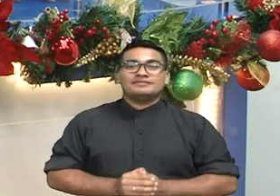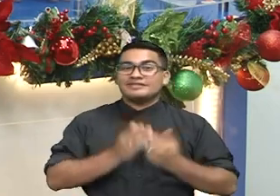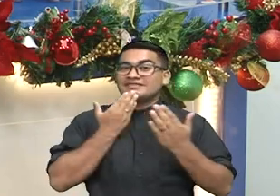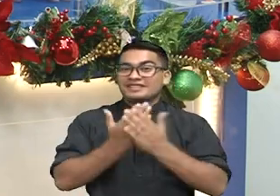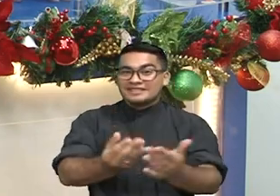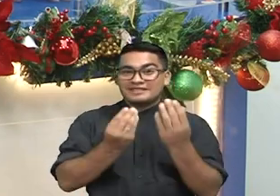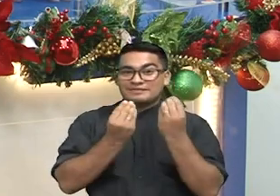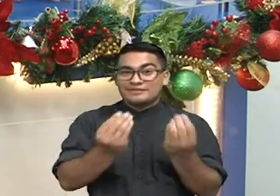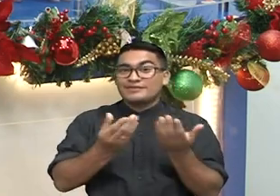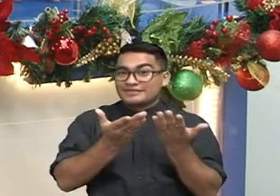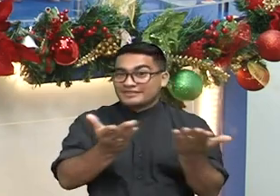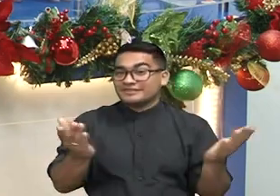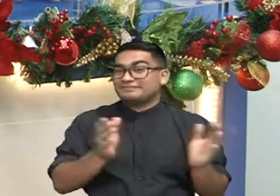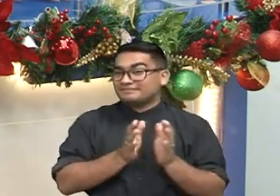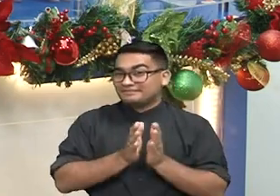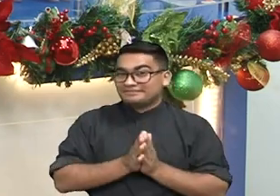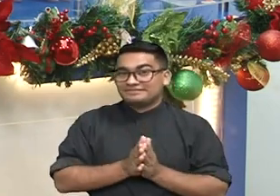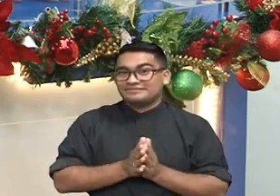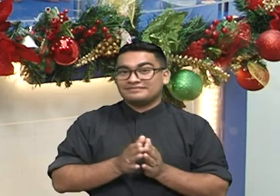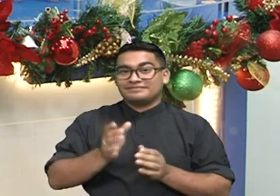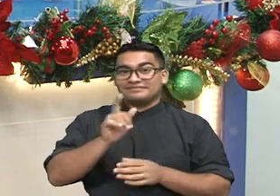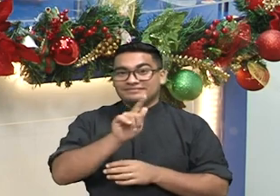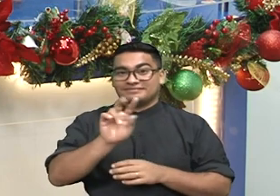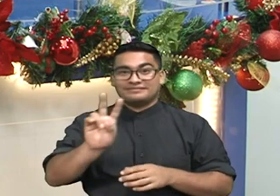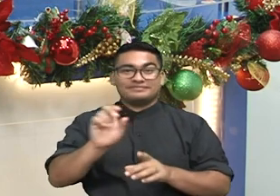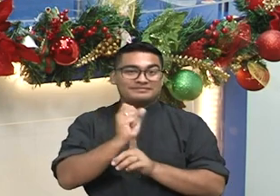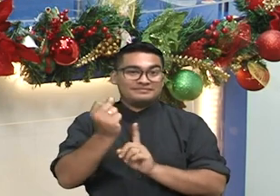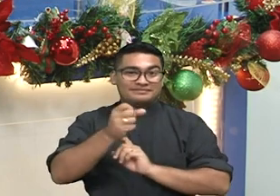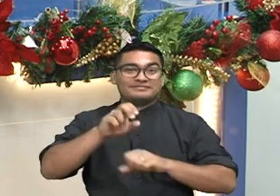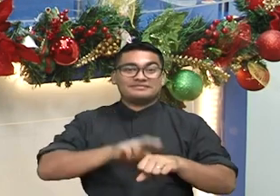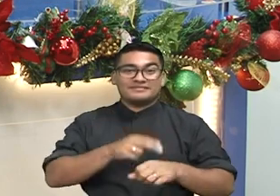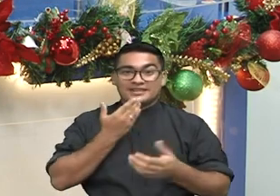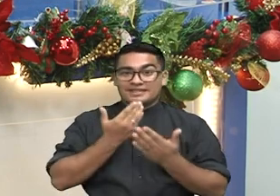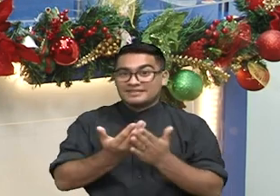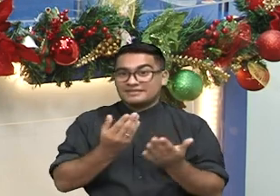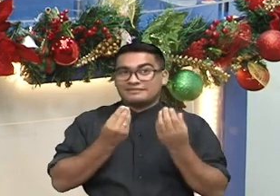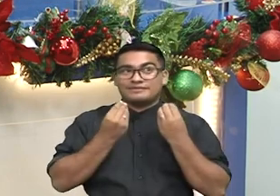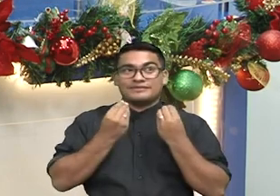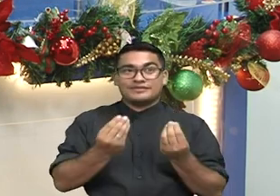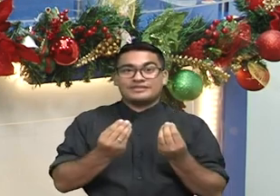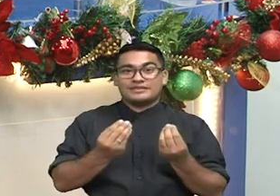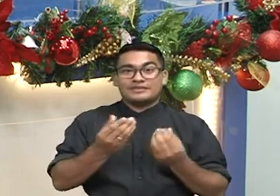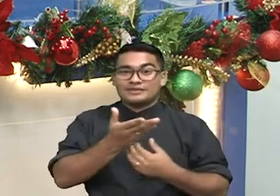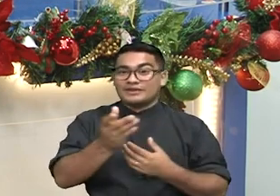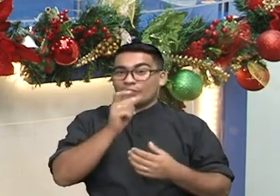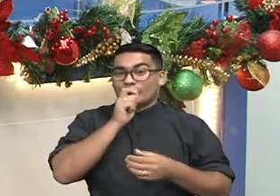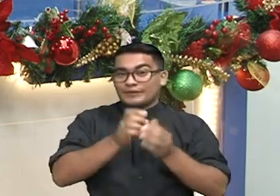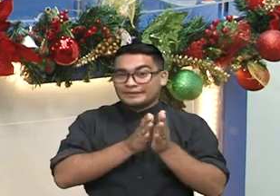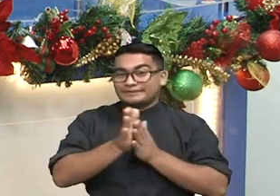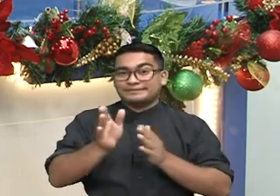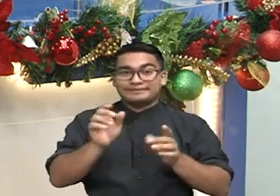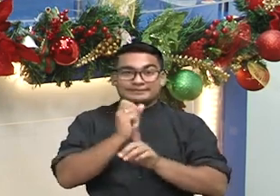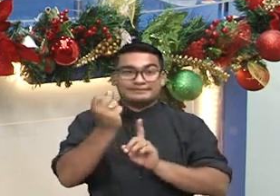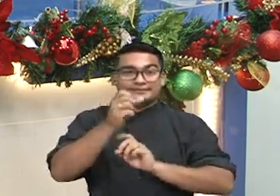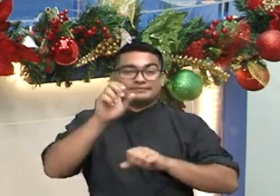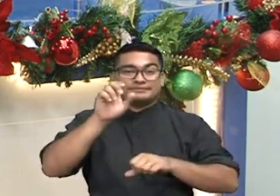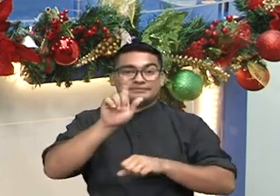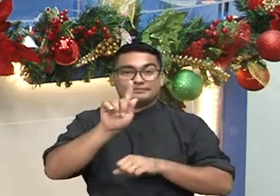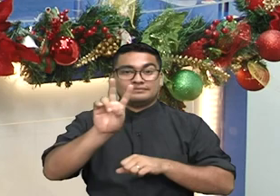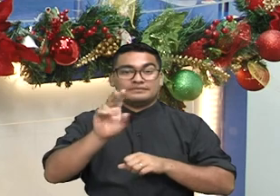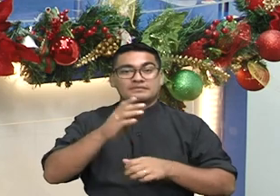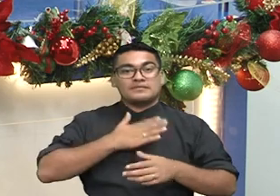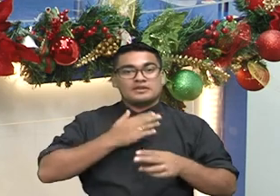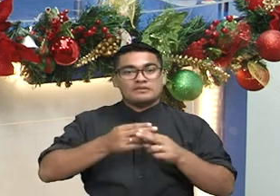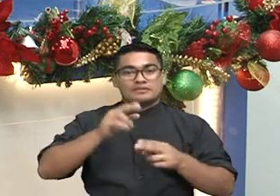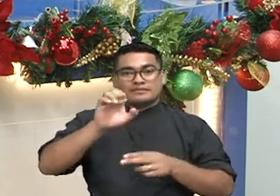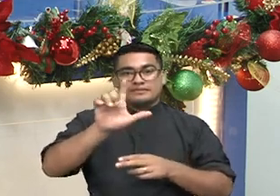Muchísimas gracias por estar en sintonía del canal parlamentario. Muchísimas gracias por acompañarse y preferir informarse a través de Noticias Asamblea TV. Quienes saluda es